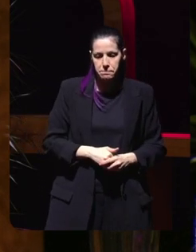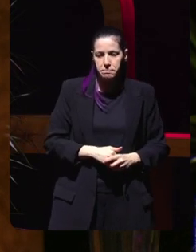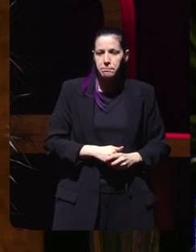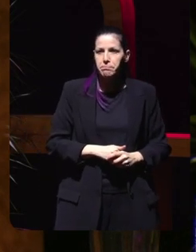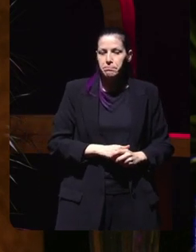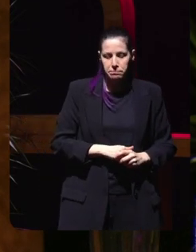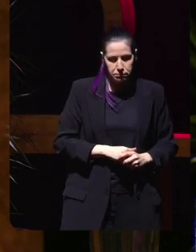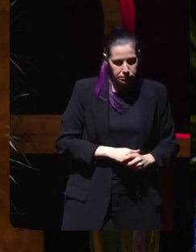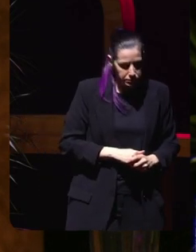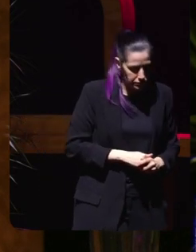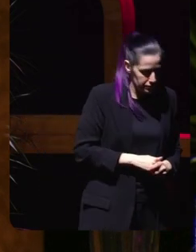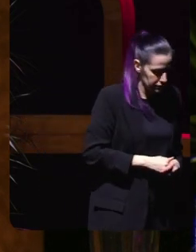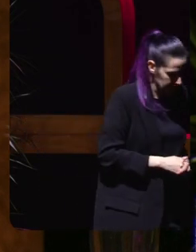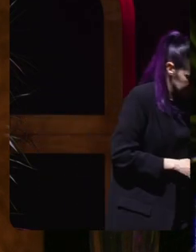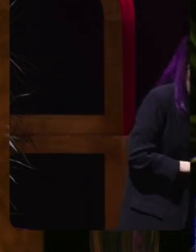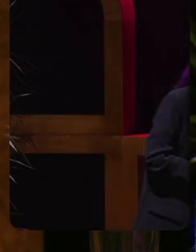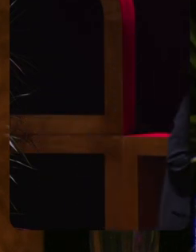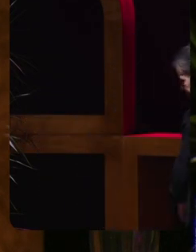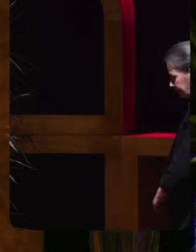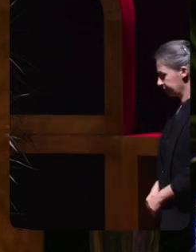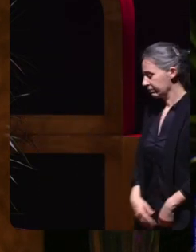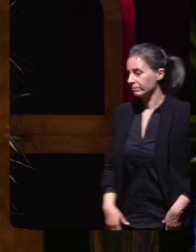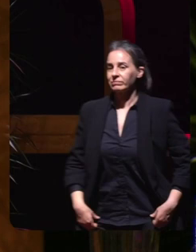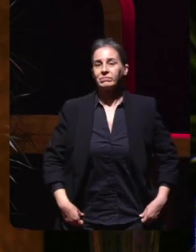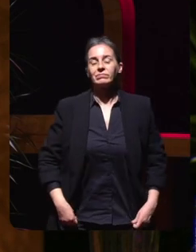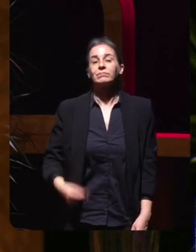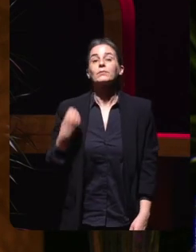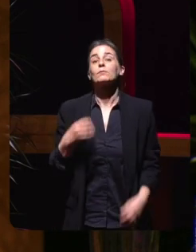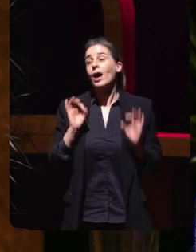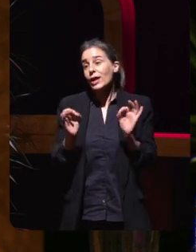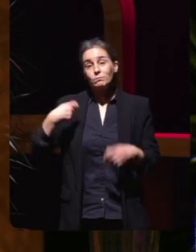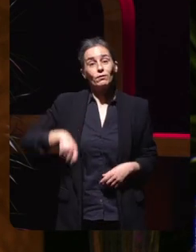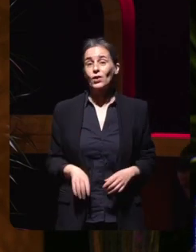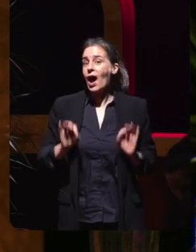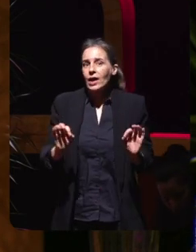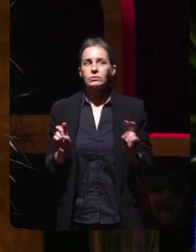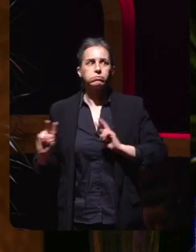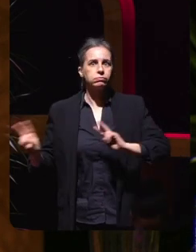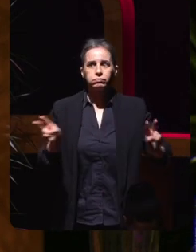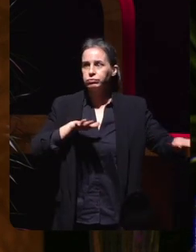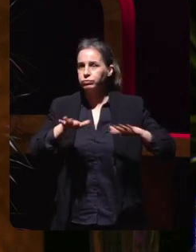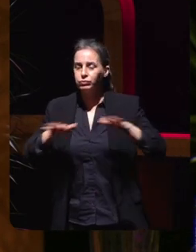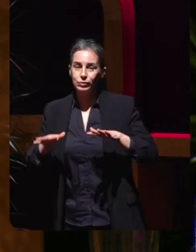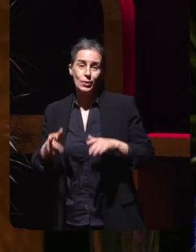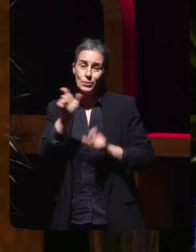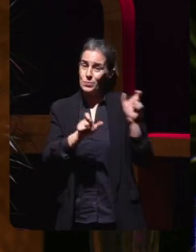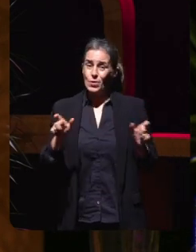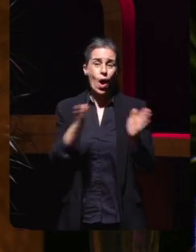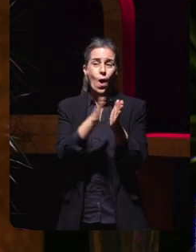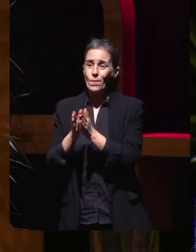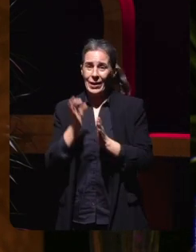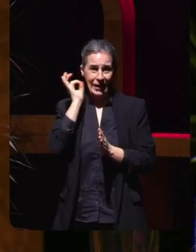estás en esta vorágine de profesión que siempre las compañeras decimos que se fuera por los salarios aquí no estaríamos no que